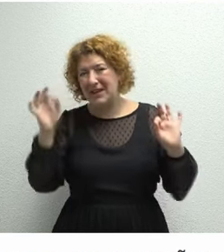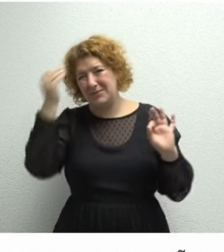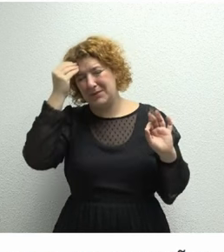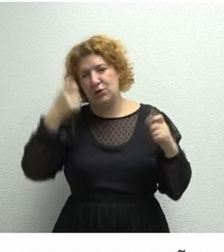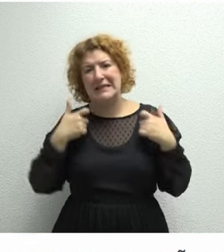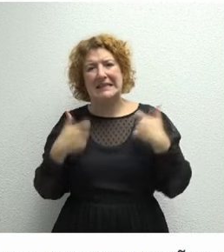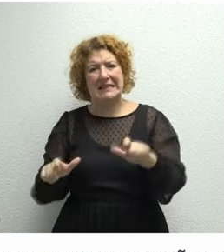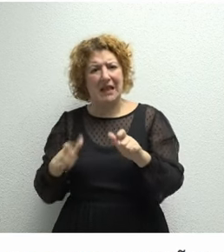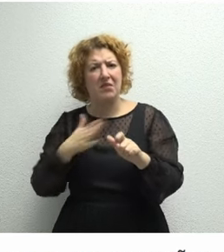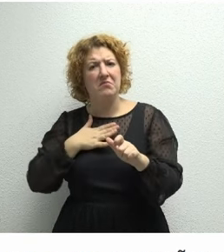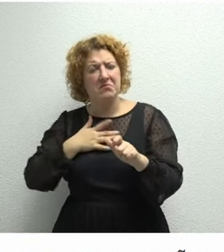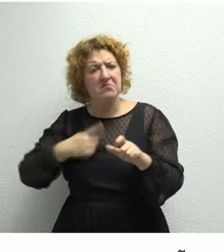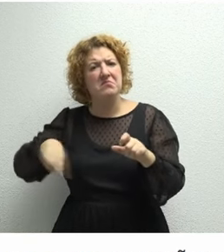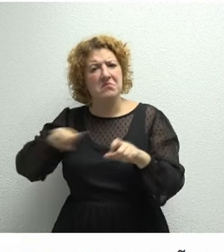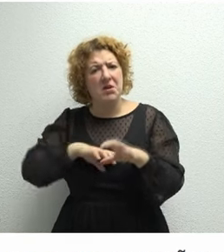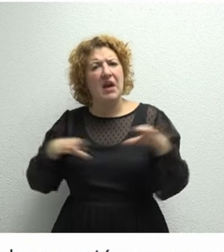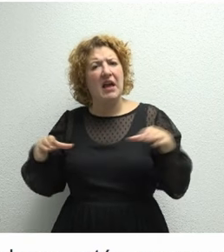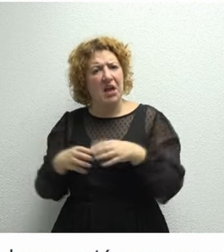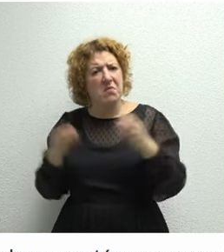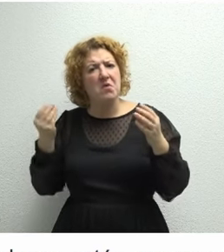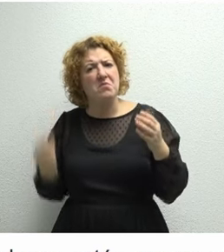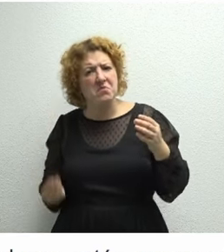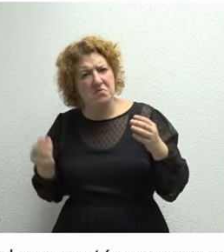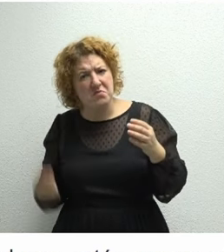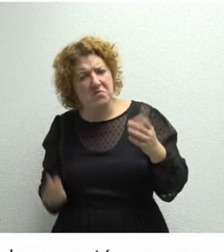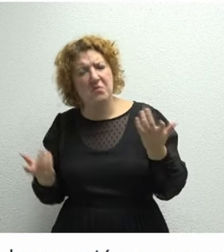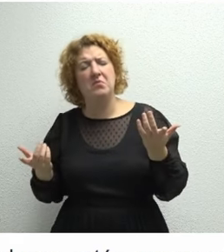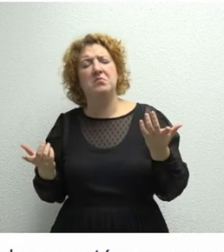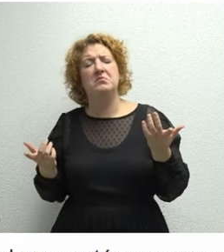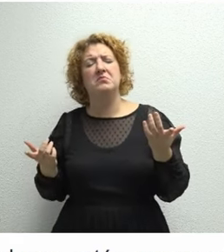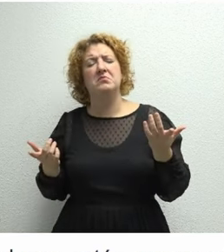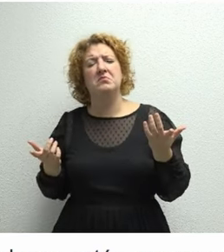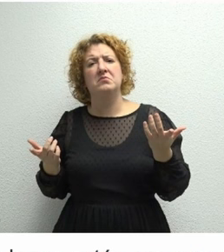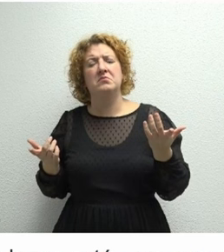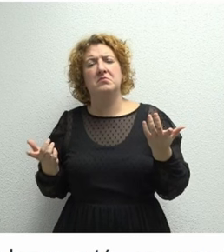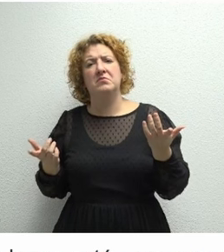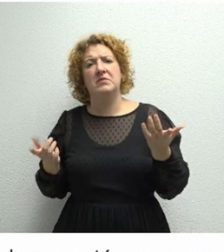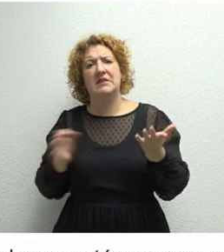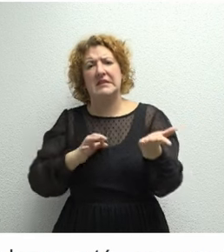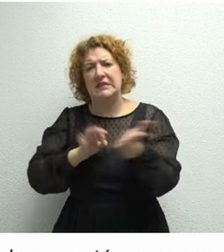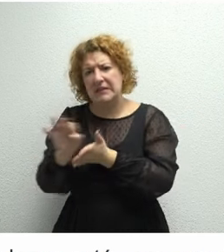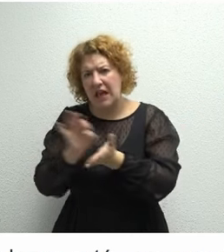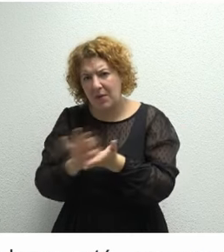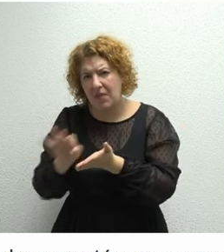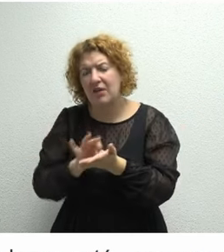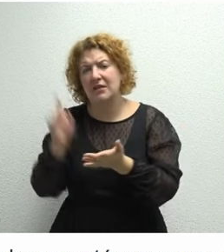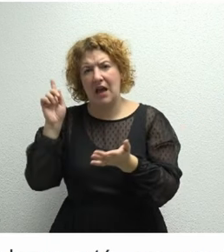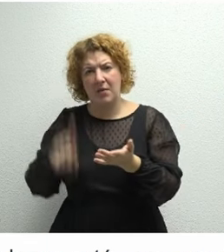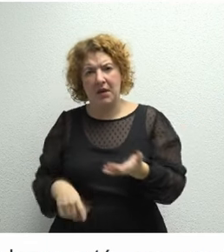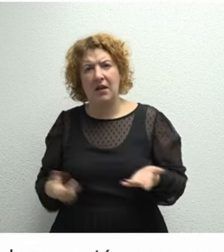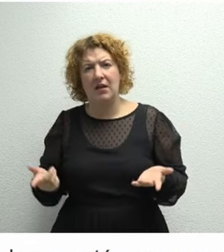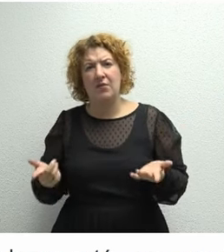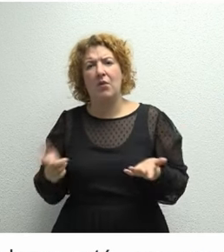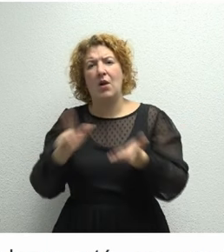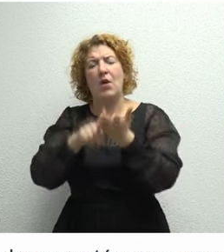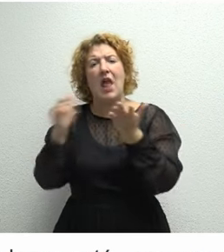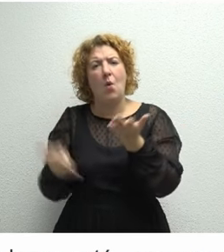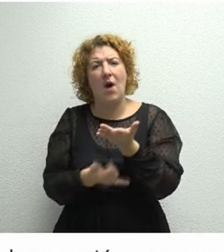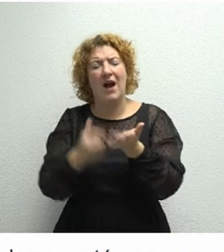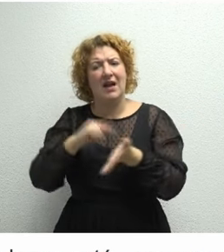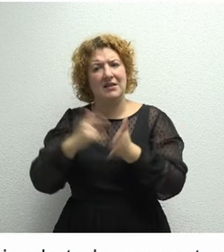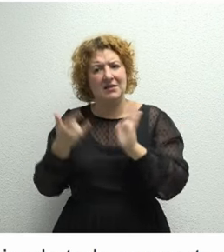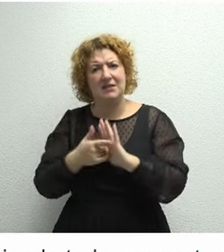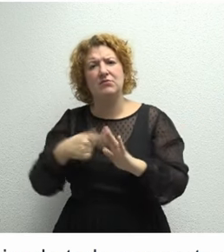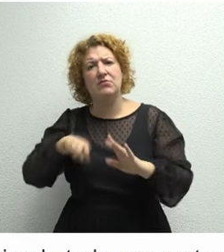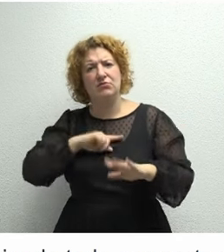tenemos eh un equipo y un servicio que apuesta también por por todo esto no arrastrados también por todo Este lenguaje técnico no que creemos